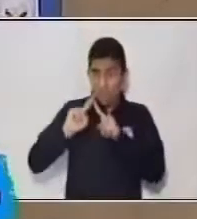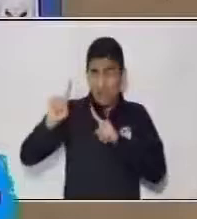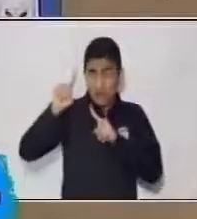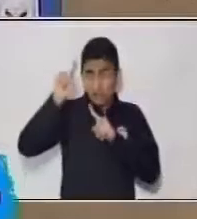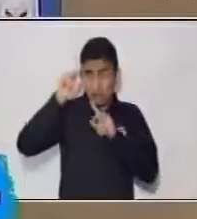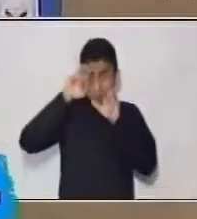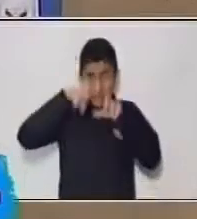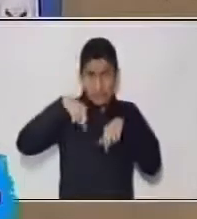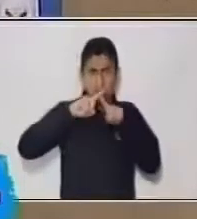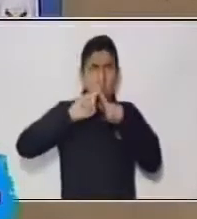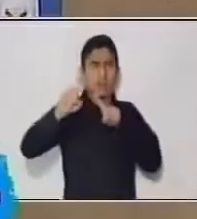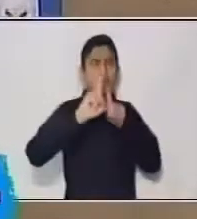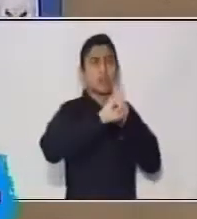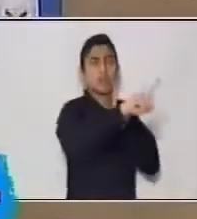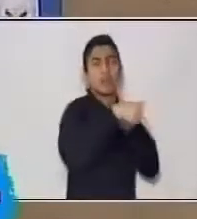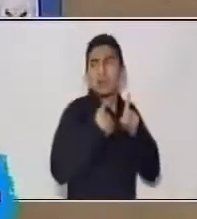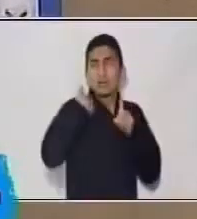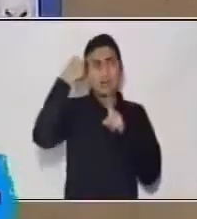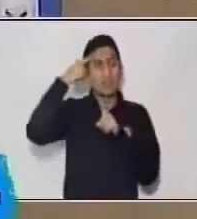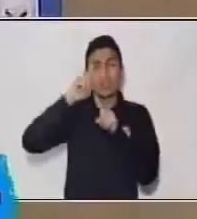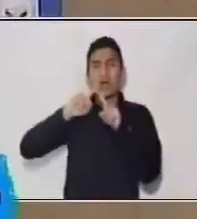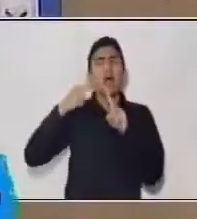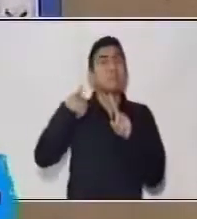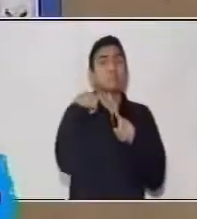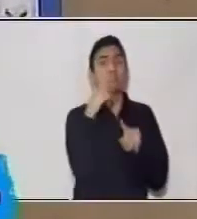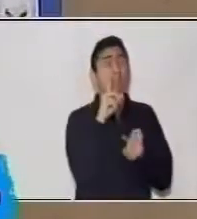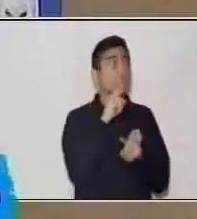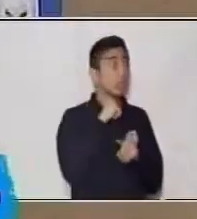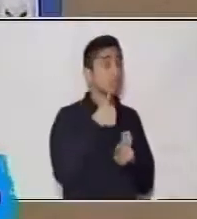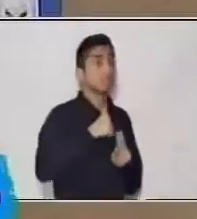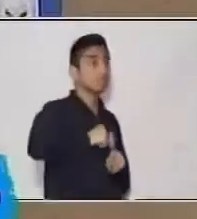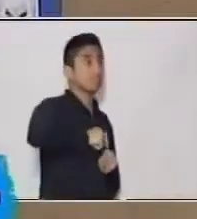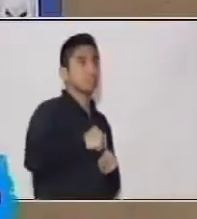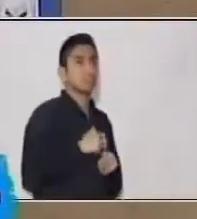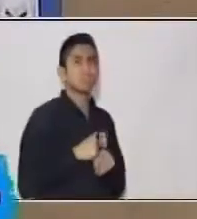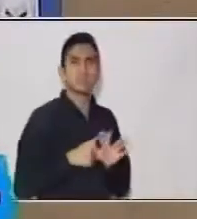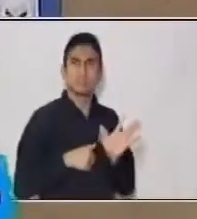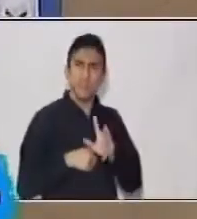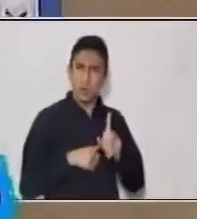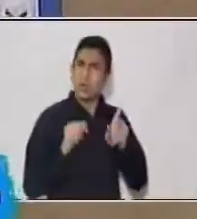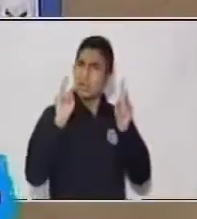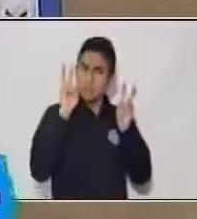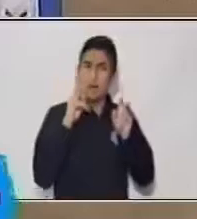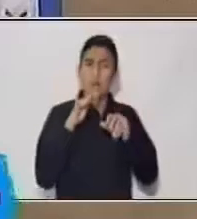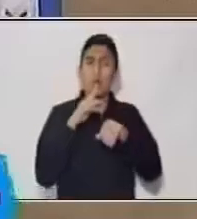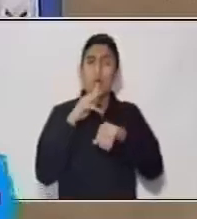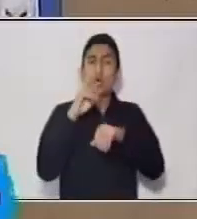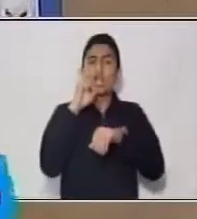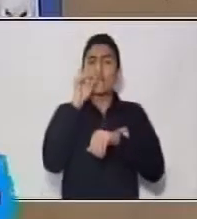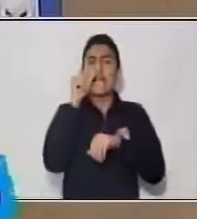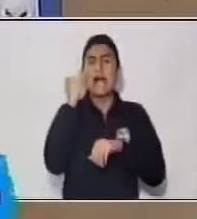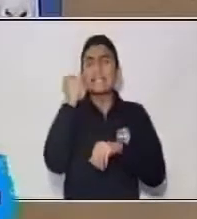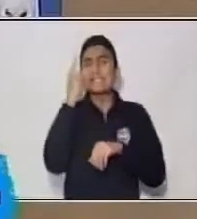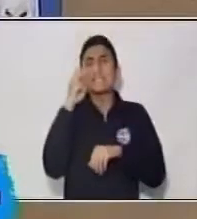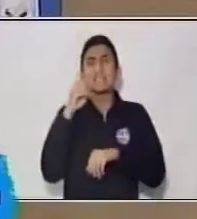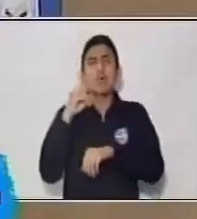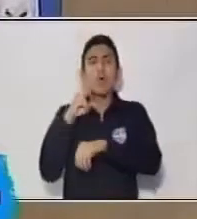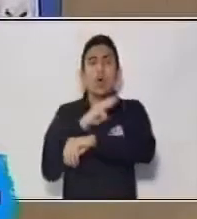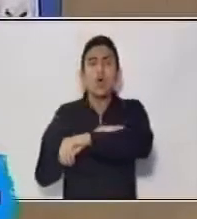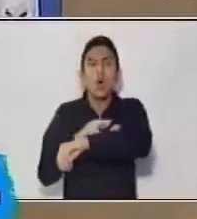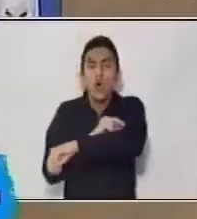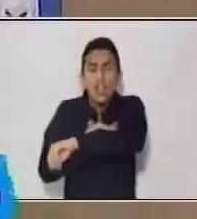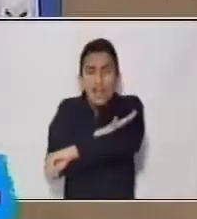las personas debemos tratarlos diferentes. Nos habla un poco del racismo que puede haber en